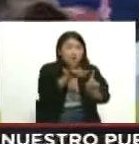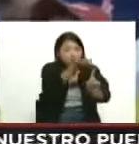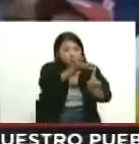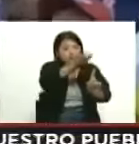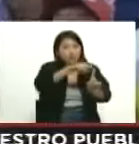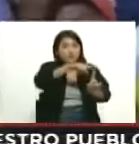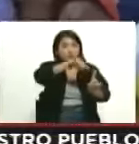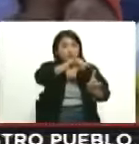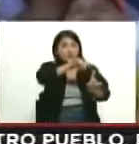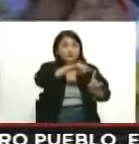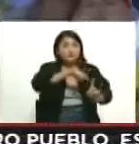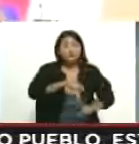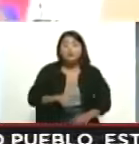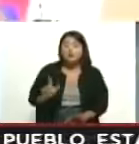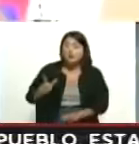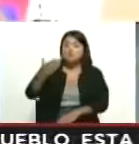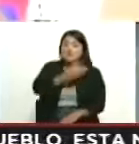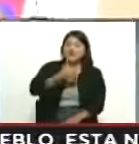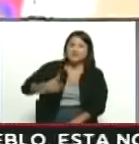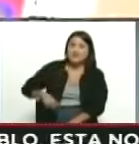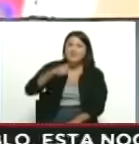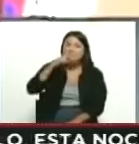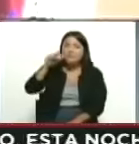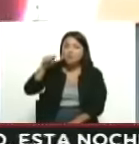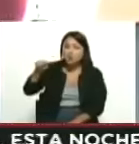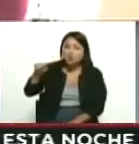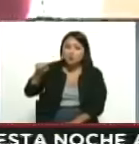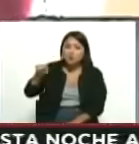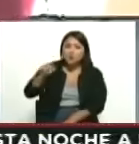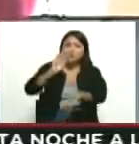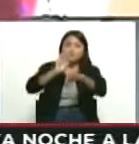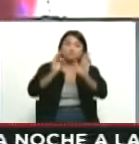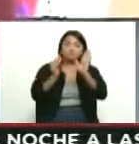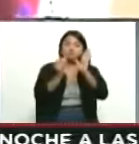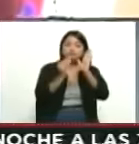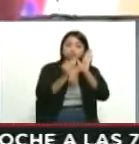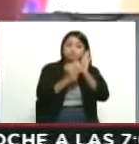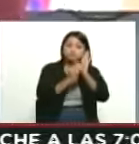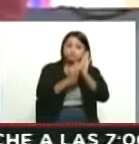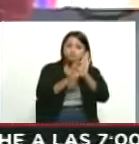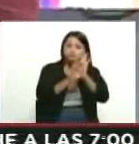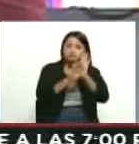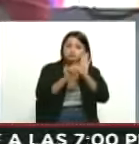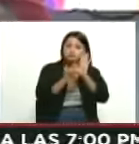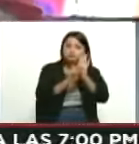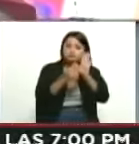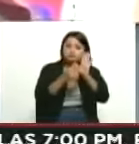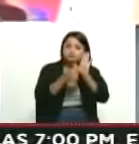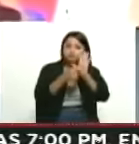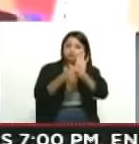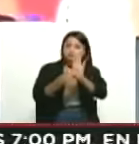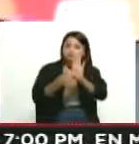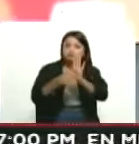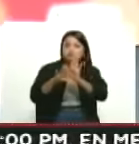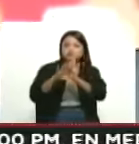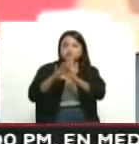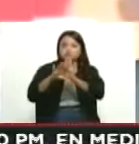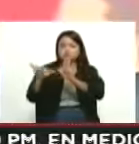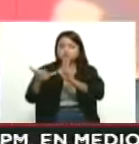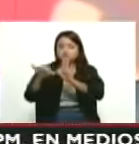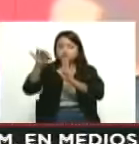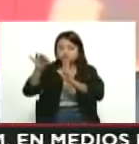vivos, nuestro compañero presidente Nicolás Maduro invocó esta constitución y con ella al poder constituyente